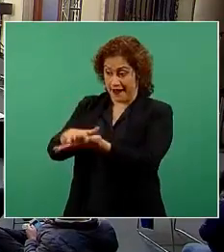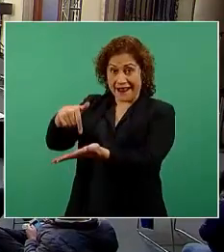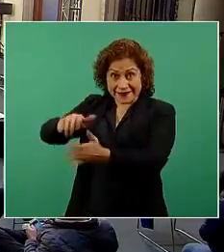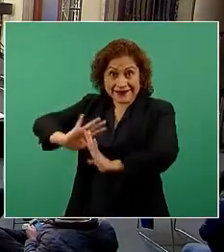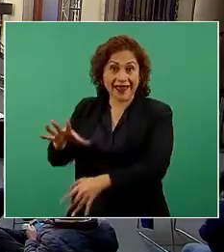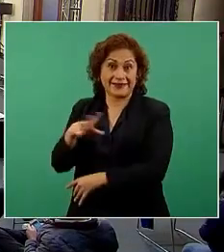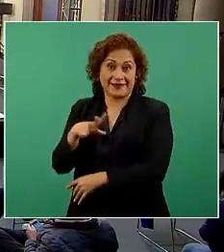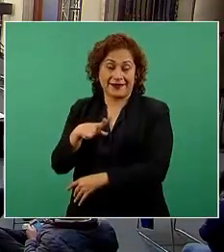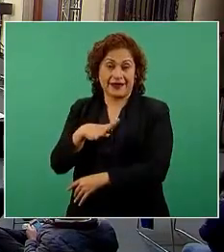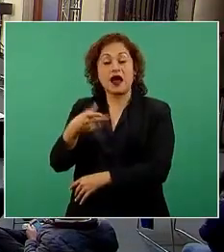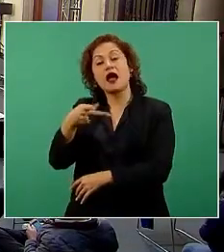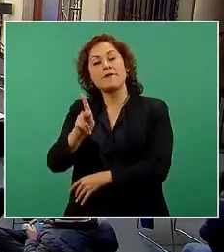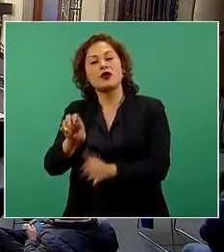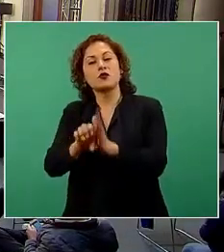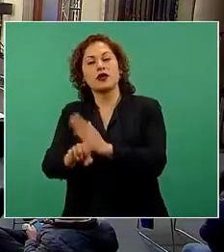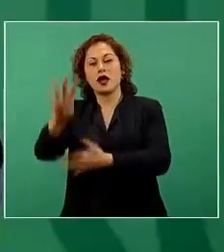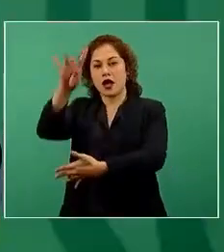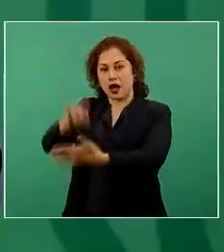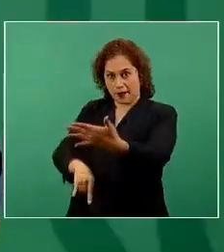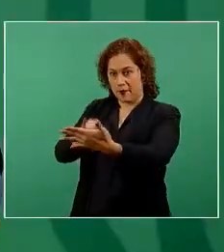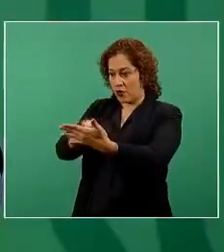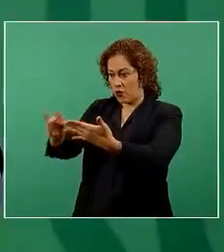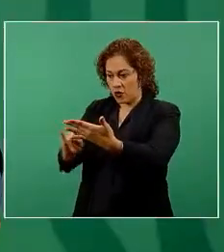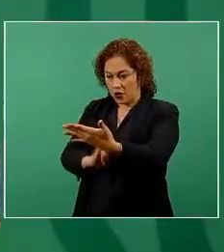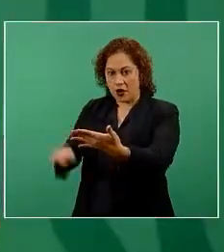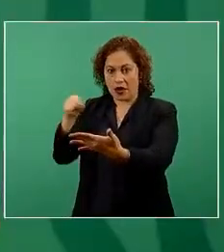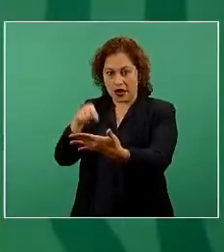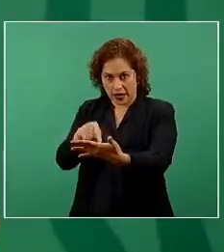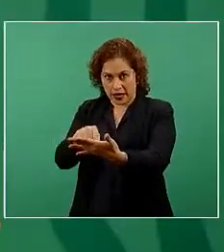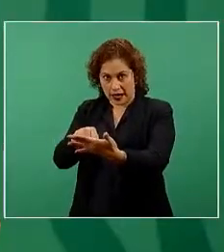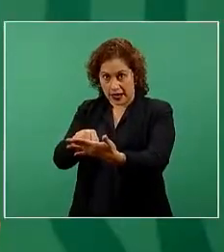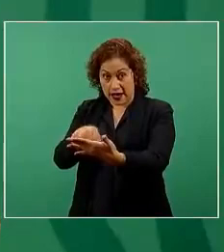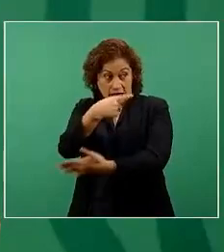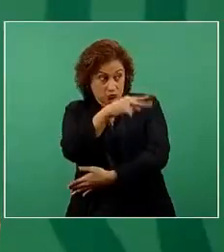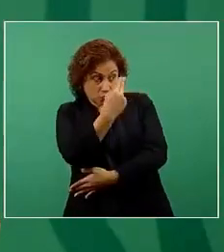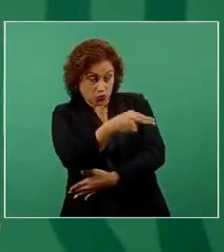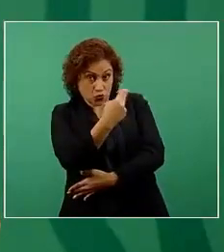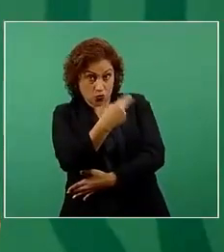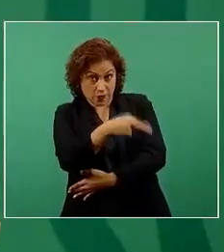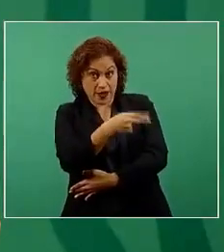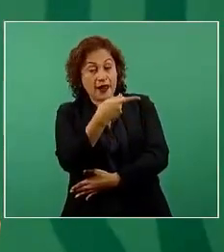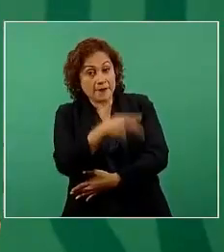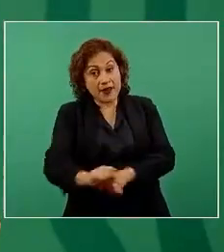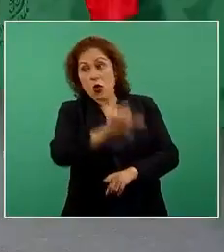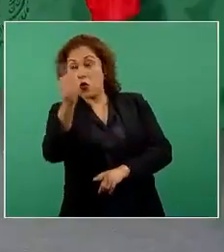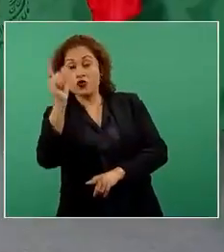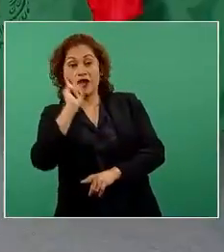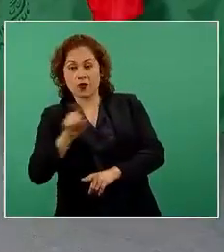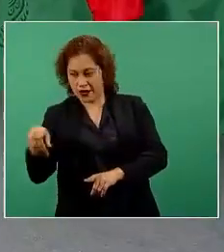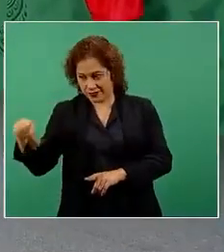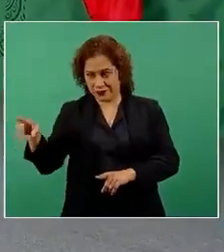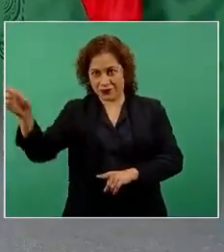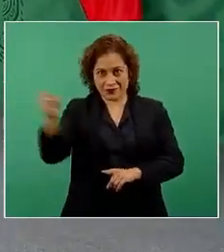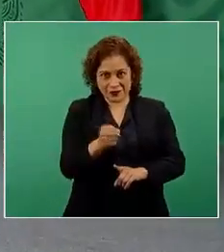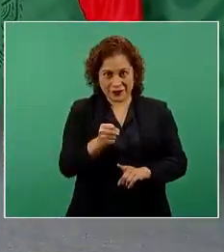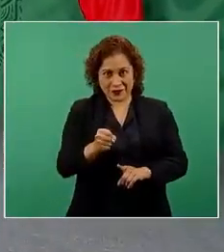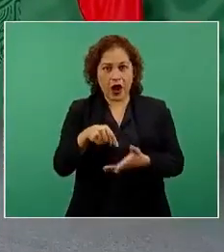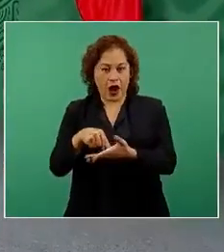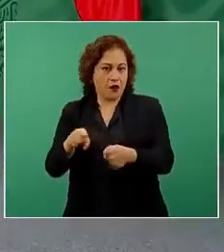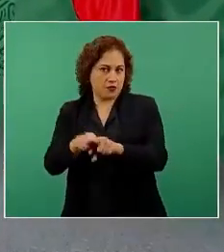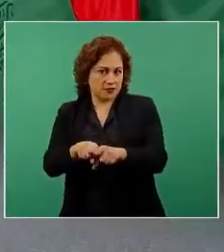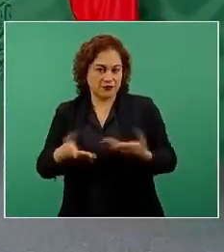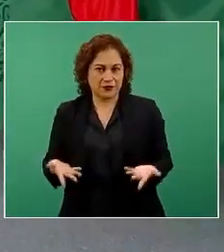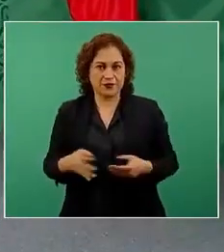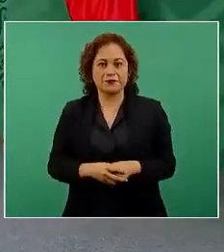ella, el voto iba a ser para la señora, promovida por los influyentes. Entonces, se